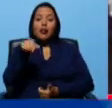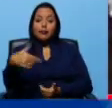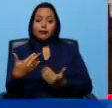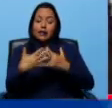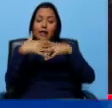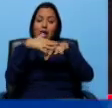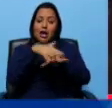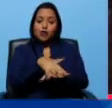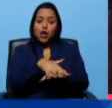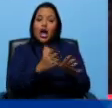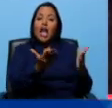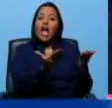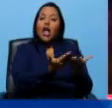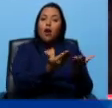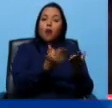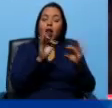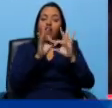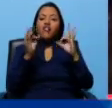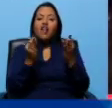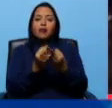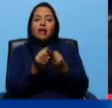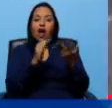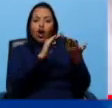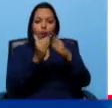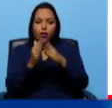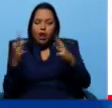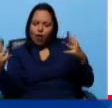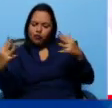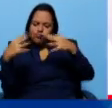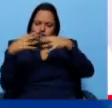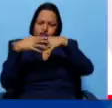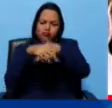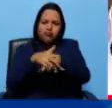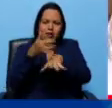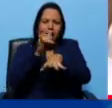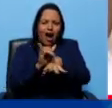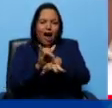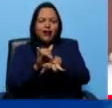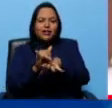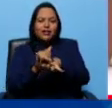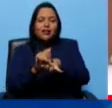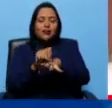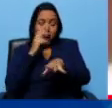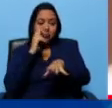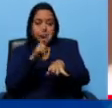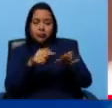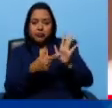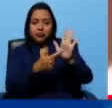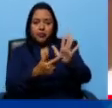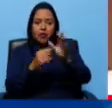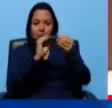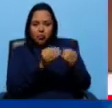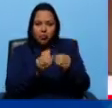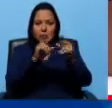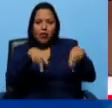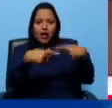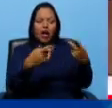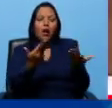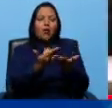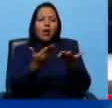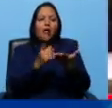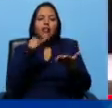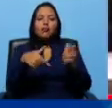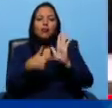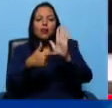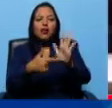integración, escuela, familia, comunidad, que se refleja en la integración cuando se recupera una infraestructura escolar, también uno de los